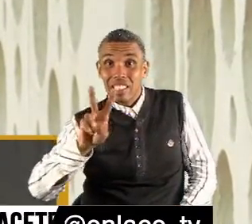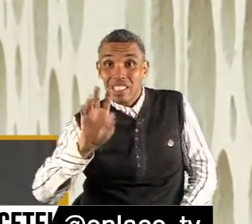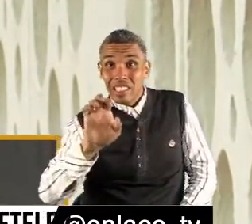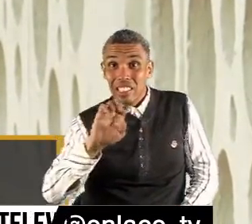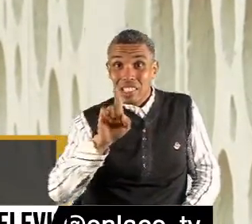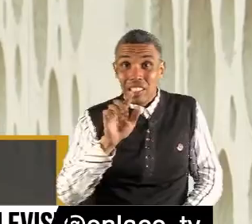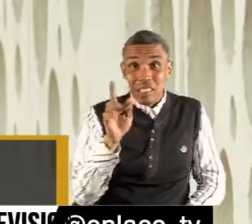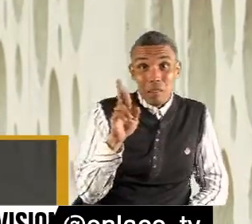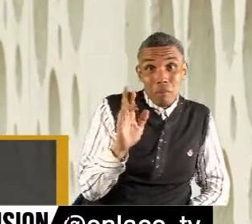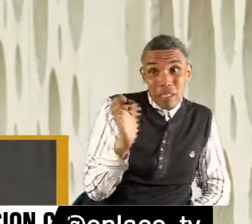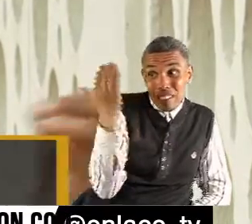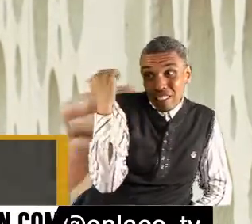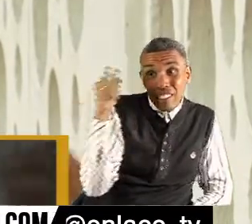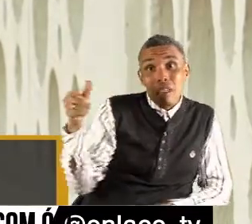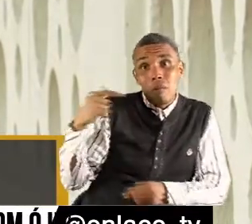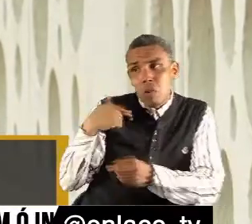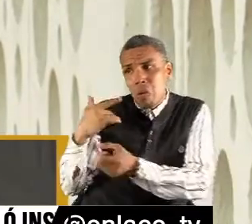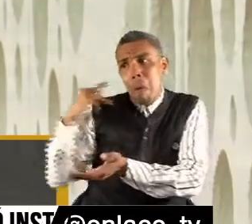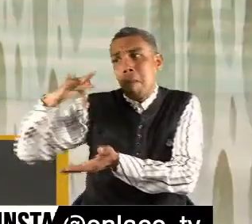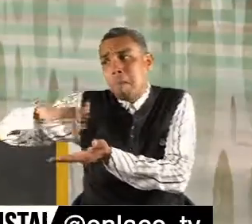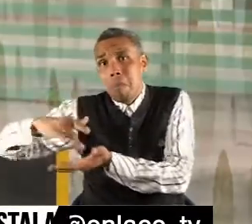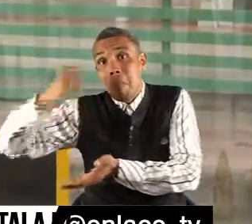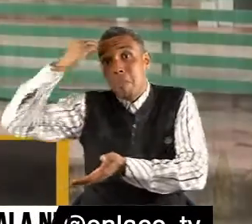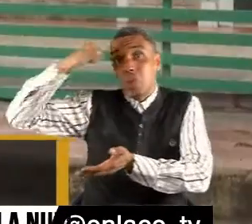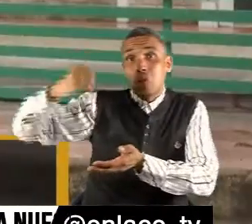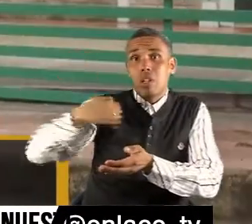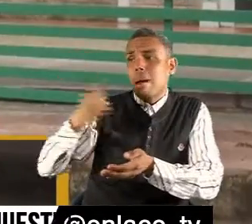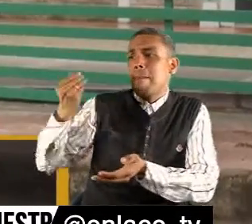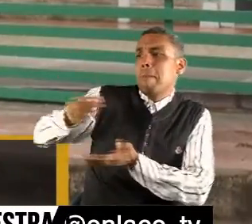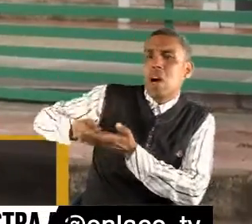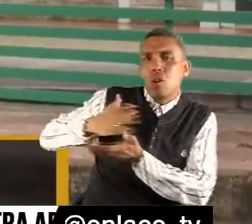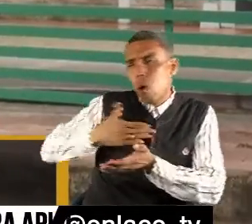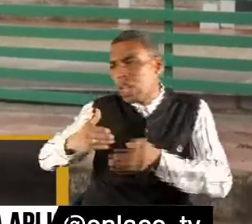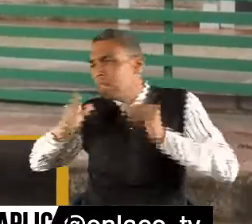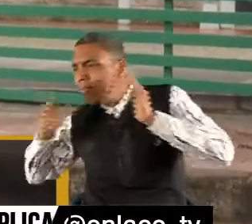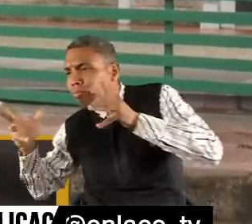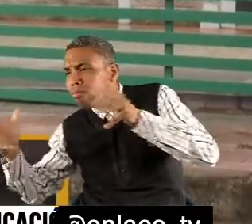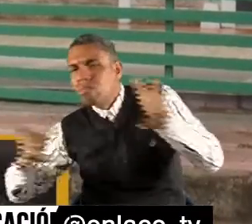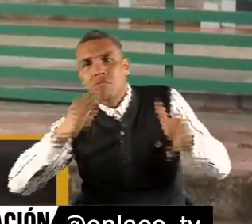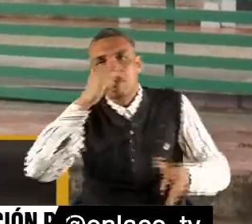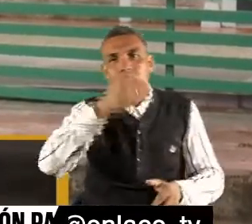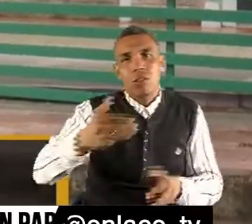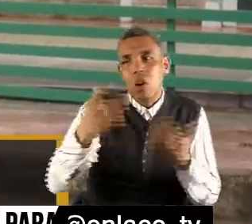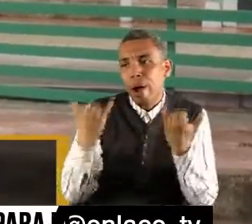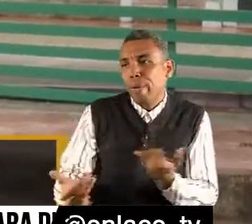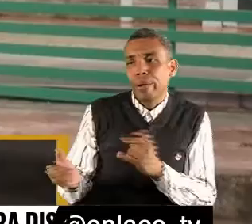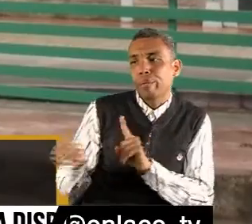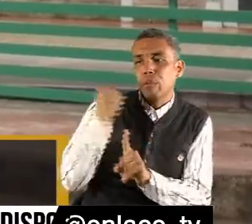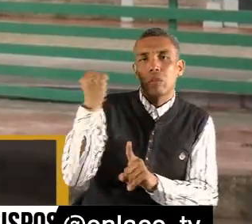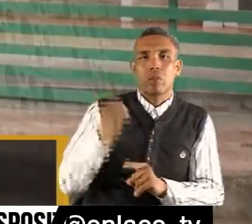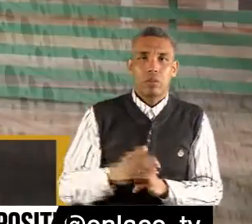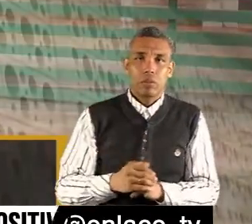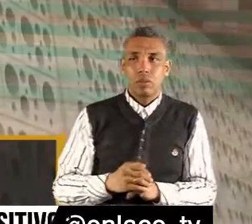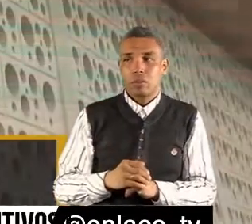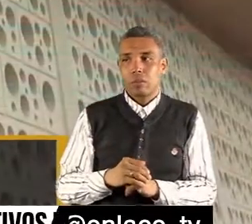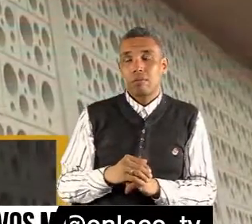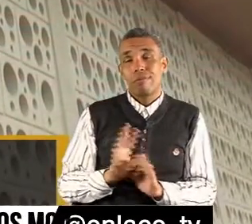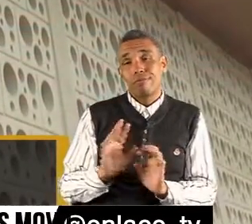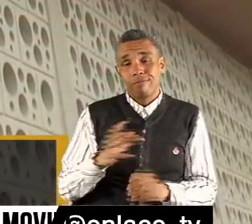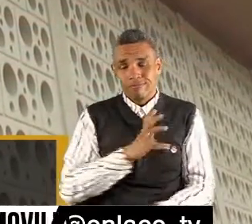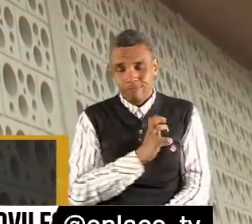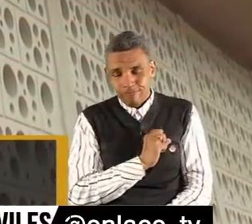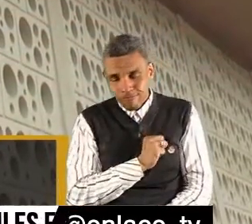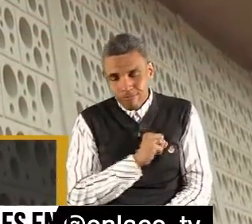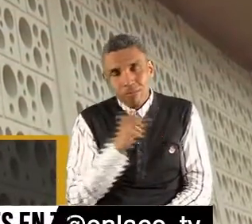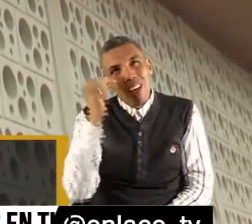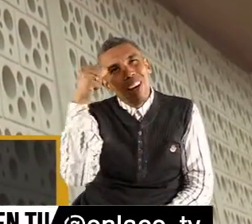sueldo, ya no me dejan entrar. A Fernando, el profesor sin licencia, solo le queda la dicha en el corazón de haber levantado